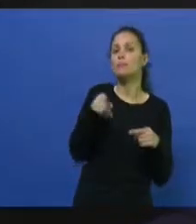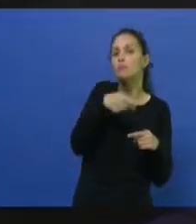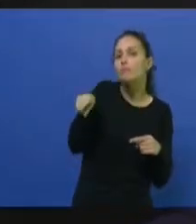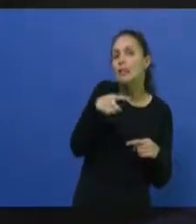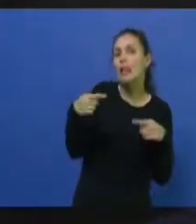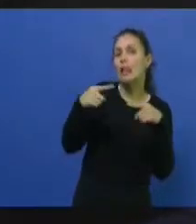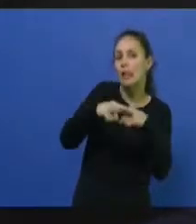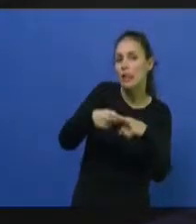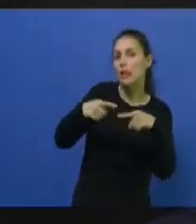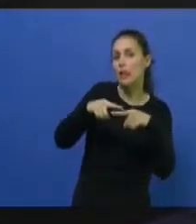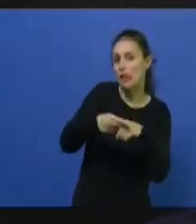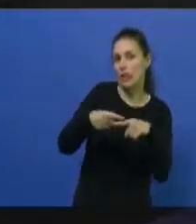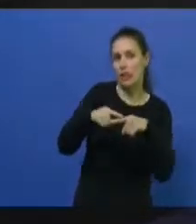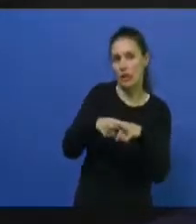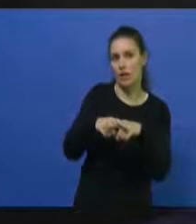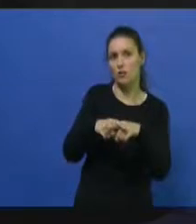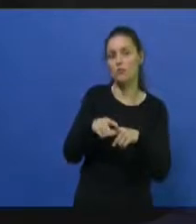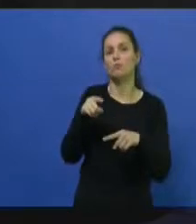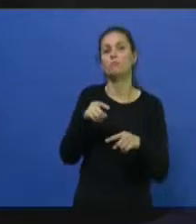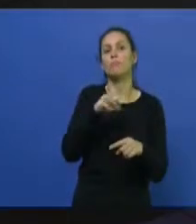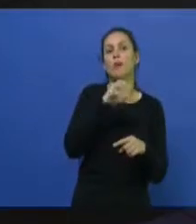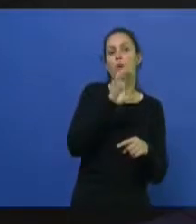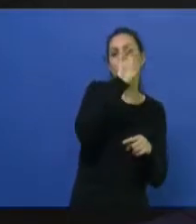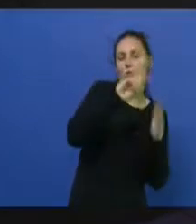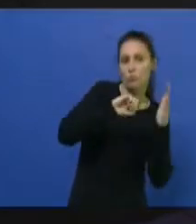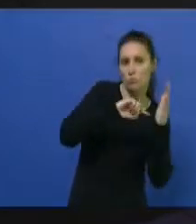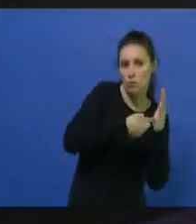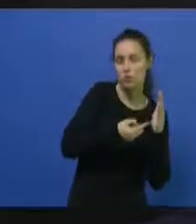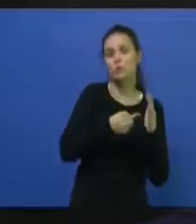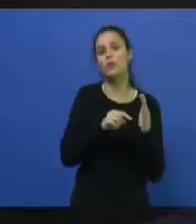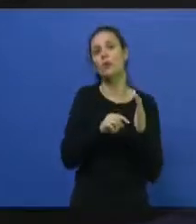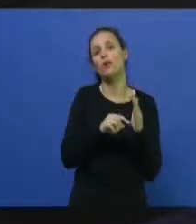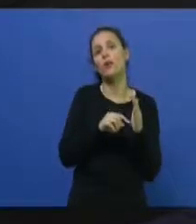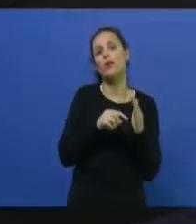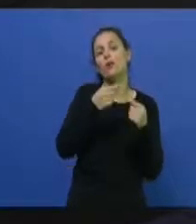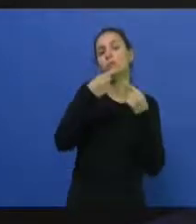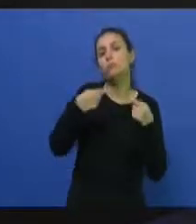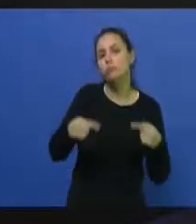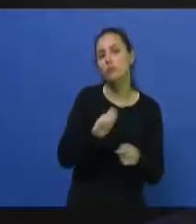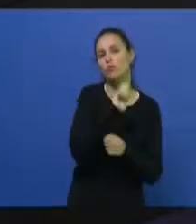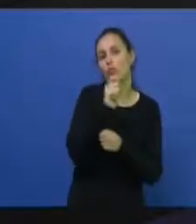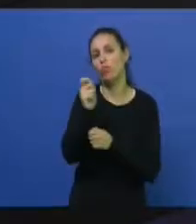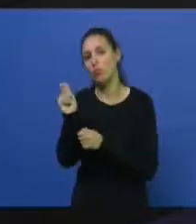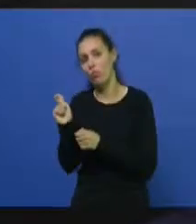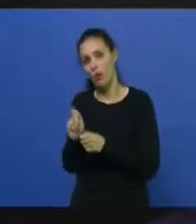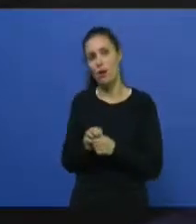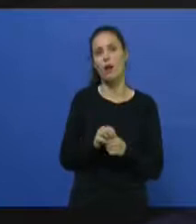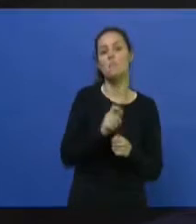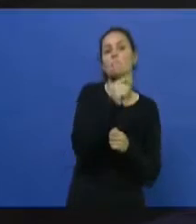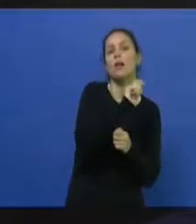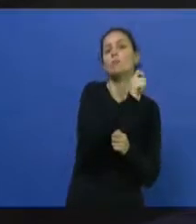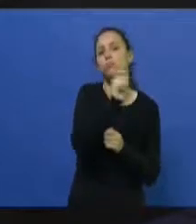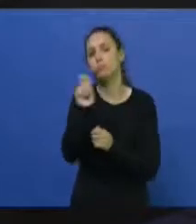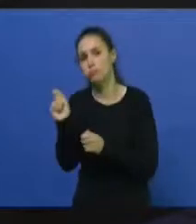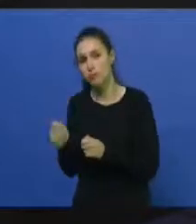más arriba, ¿no? El tema de la provincia de Buenos Aires, el tema de la distribución de los recursos, el tema de la distribución de los subsidios, por qué